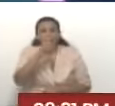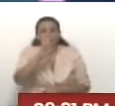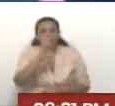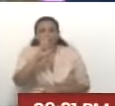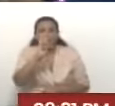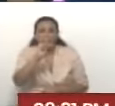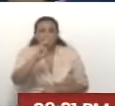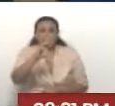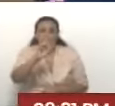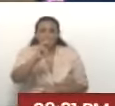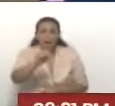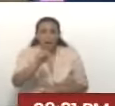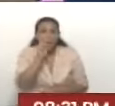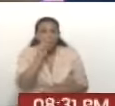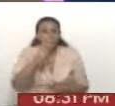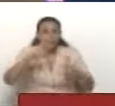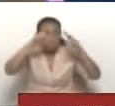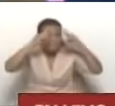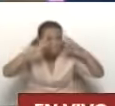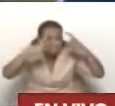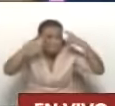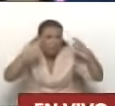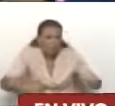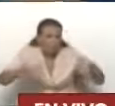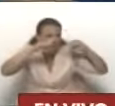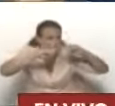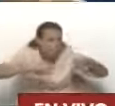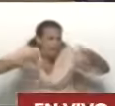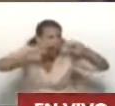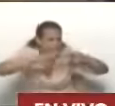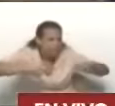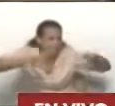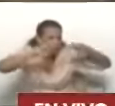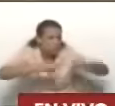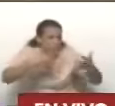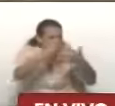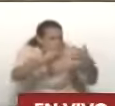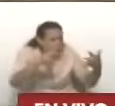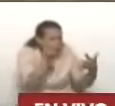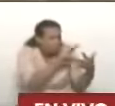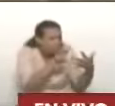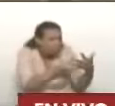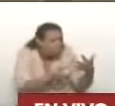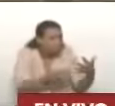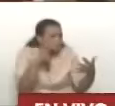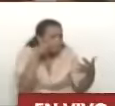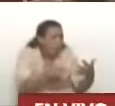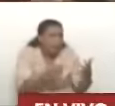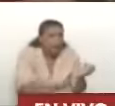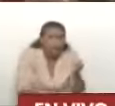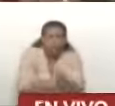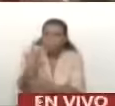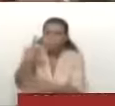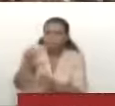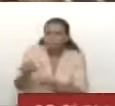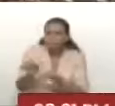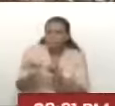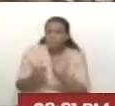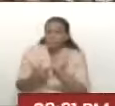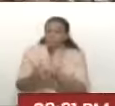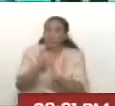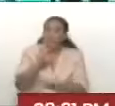compañero, es un investigador popular. Investigador popular. Ahí tuvimos una experiencia muy positiva, presidente, que él se la va a